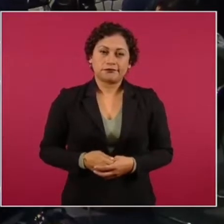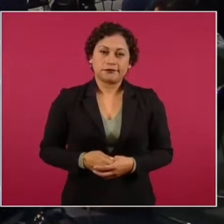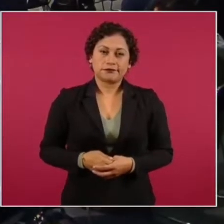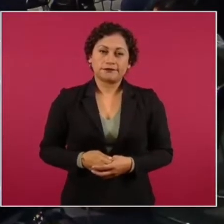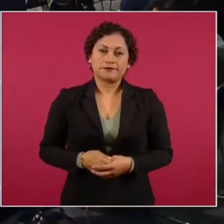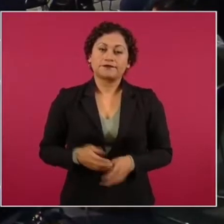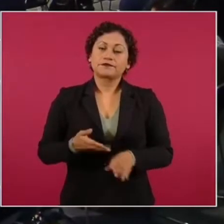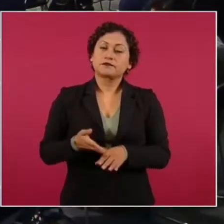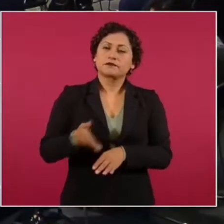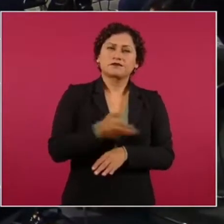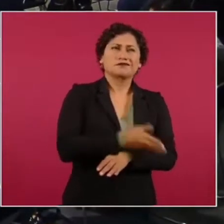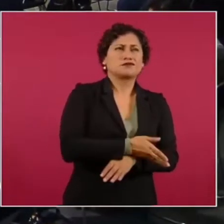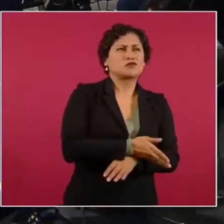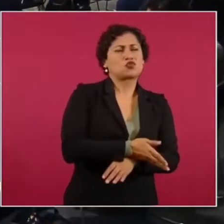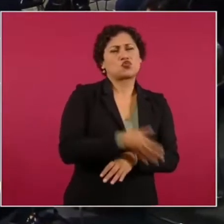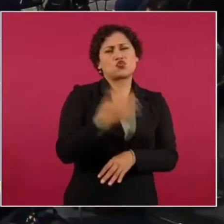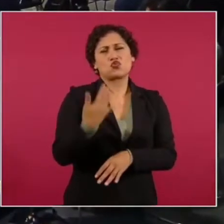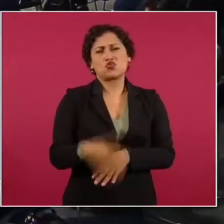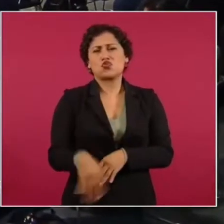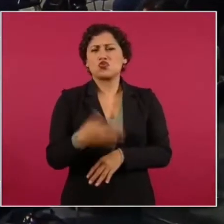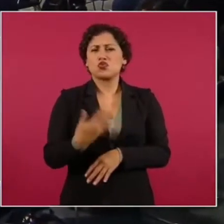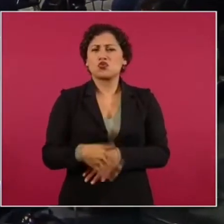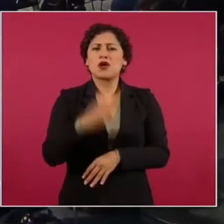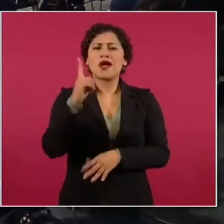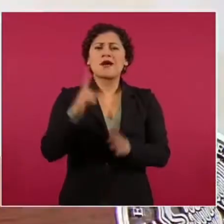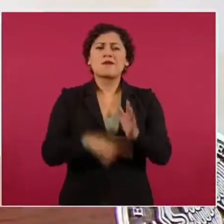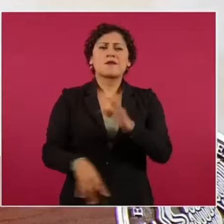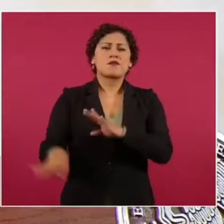los años 80.